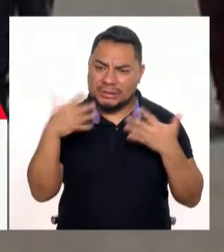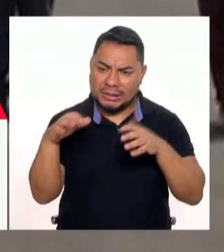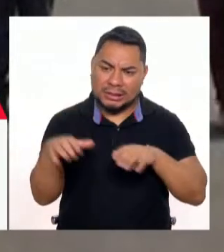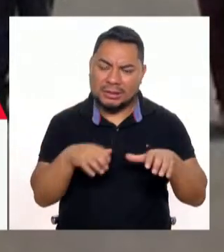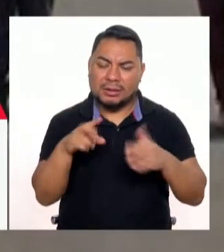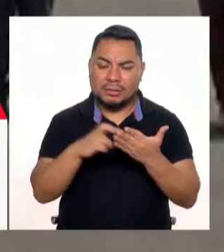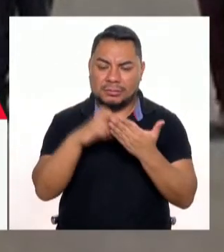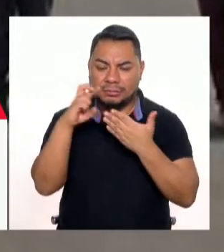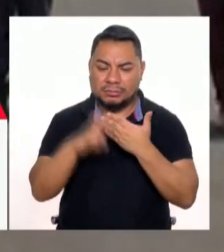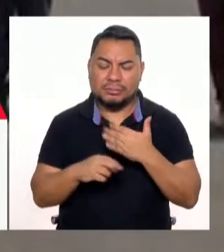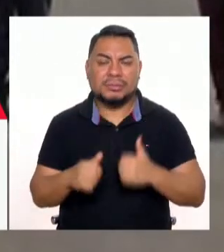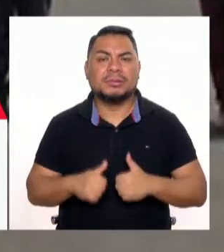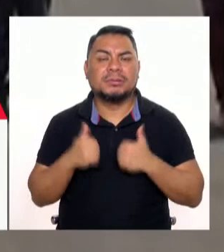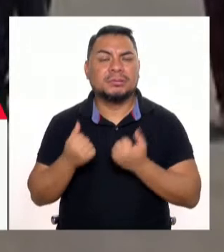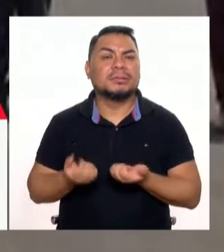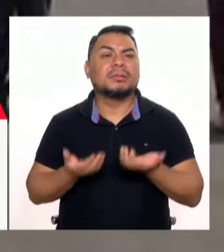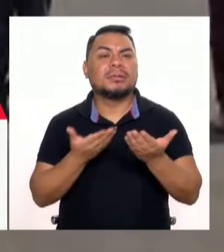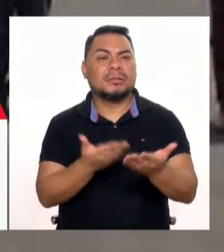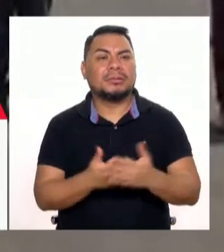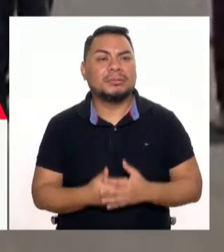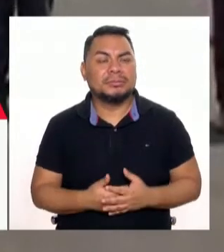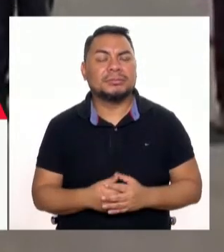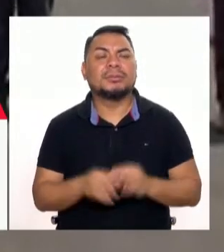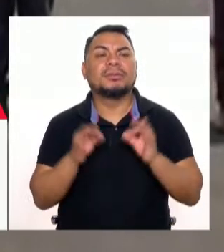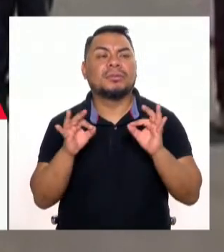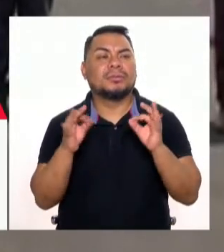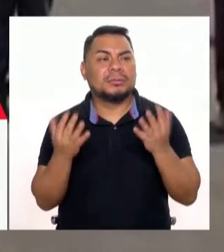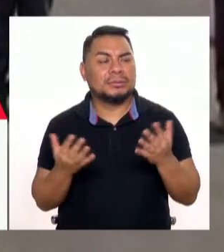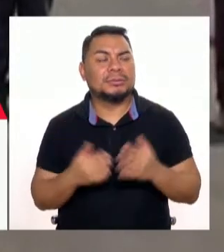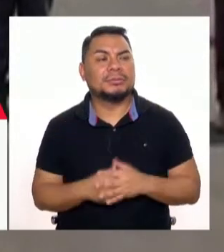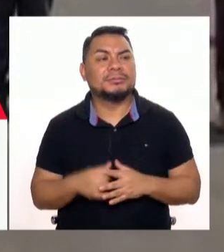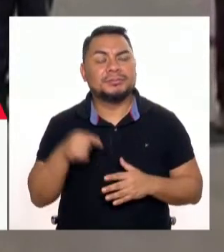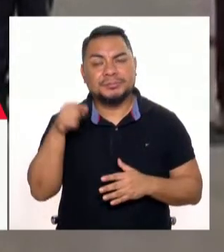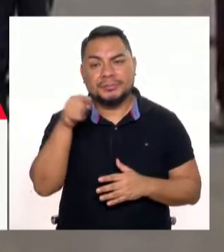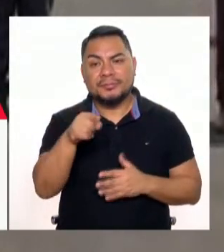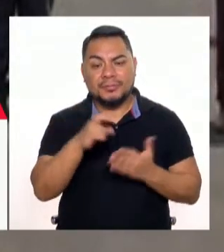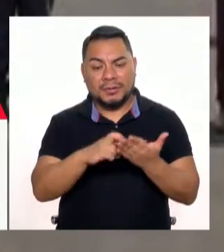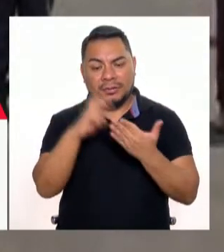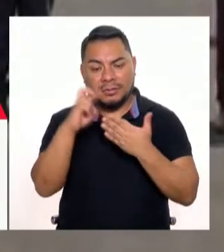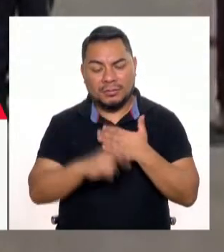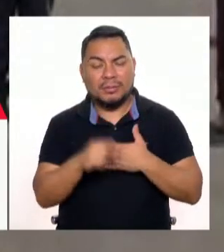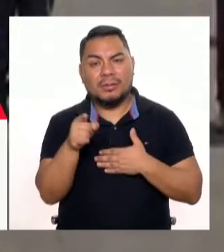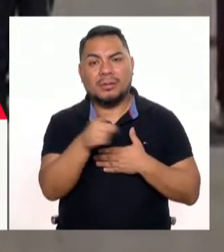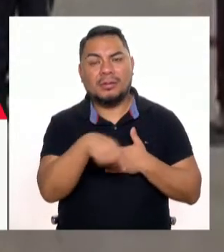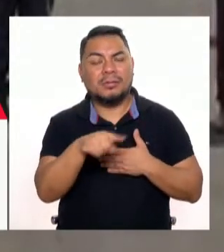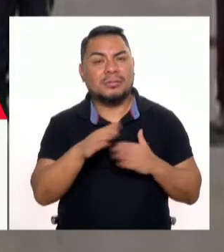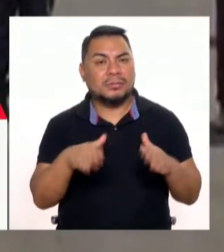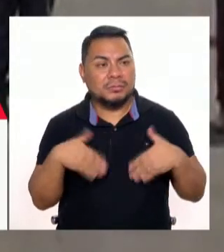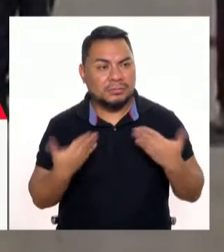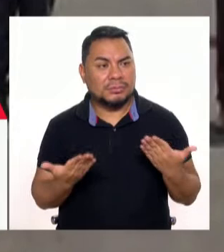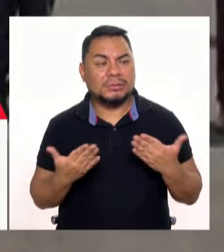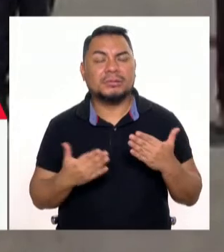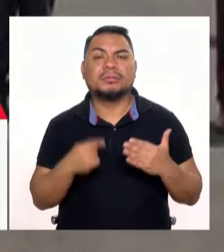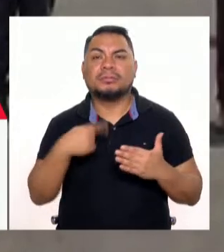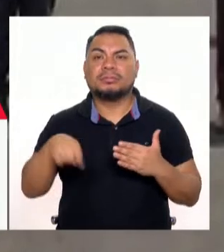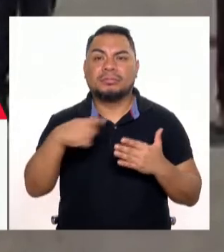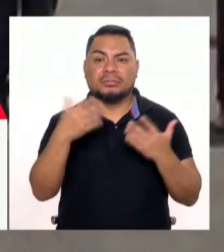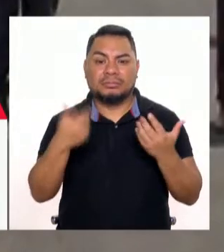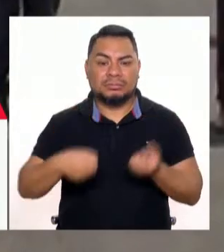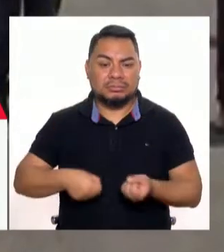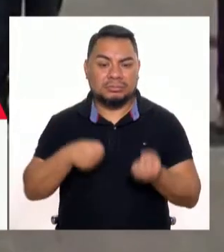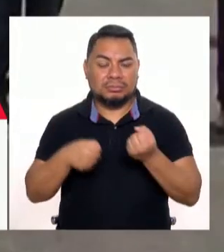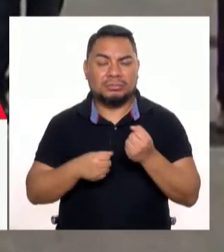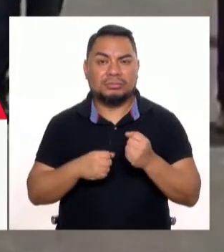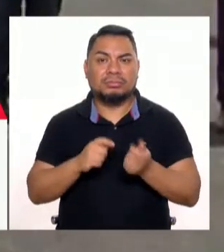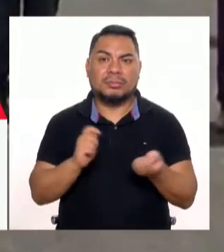el programa de vida entregando justamente ahí el programa para que puedan industrializar el